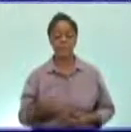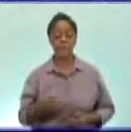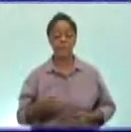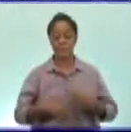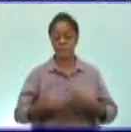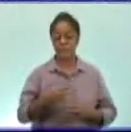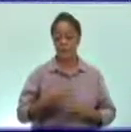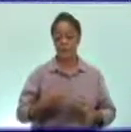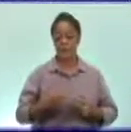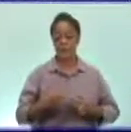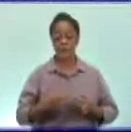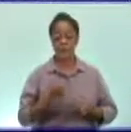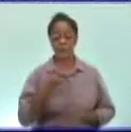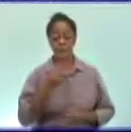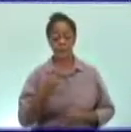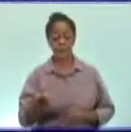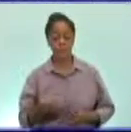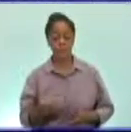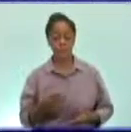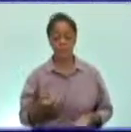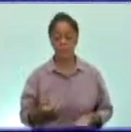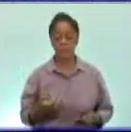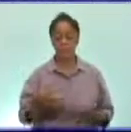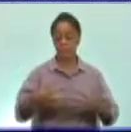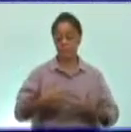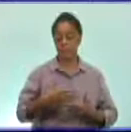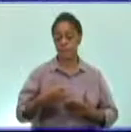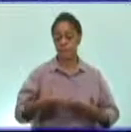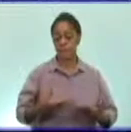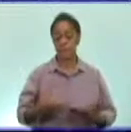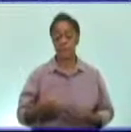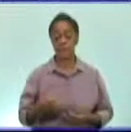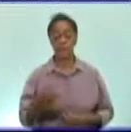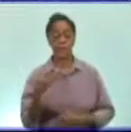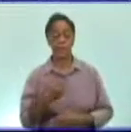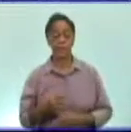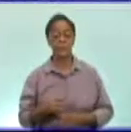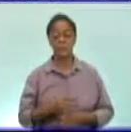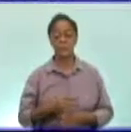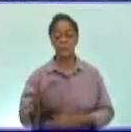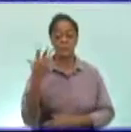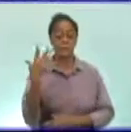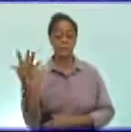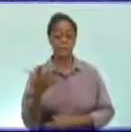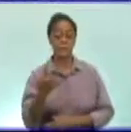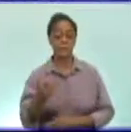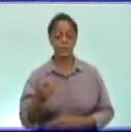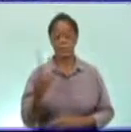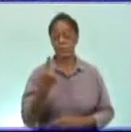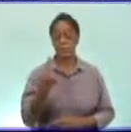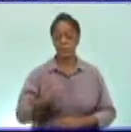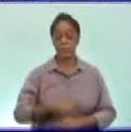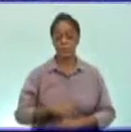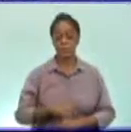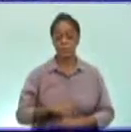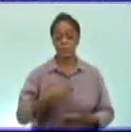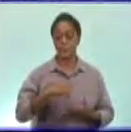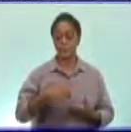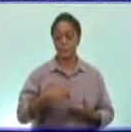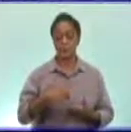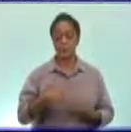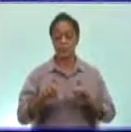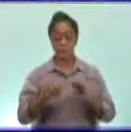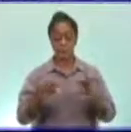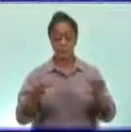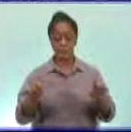realizan funciones vitales e intercambian con el medio ambiente. Les doy un minuto para que copien este